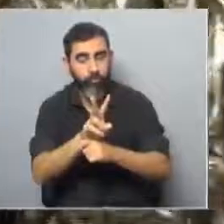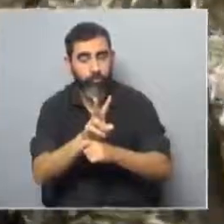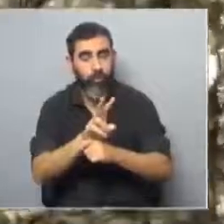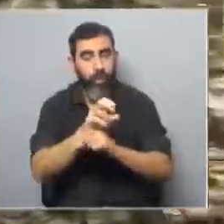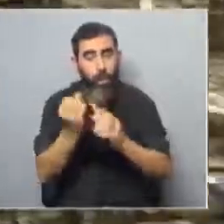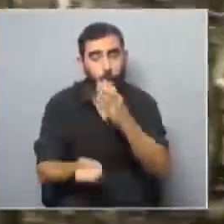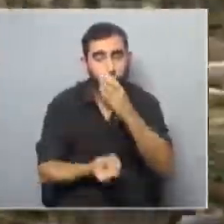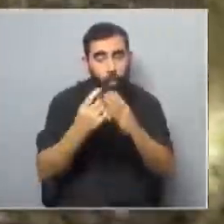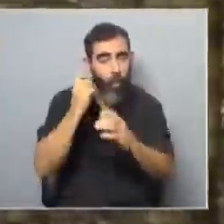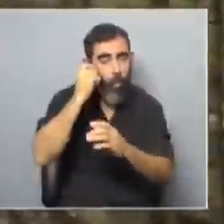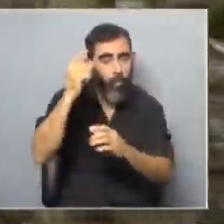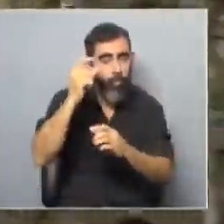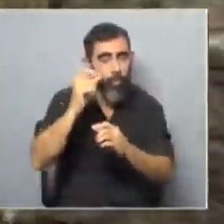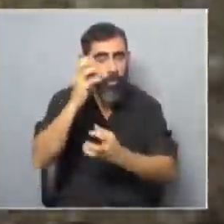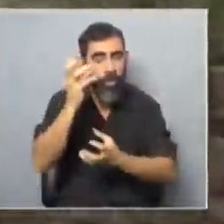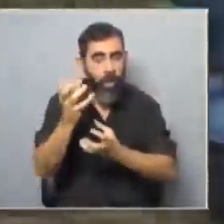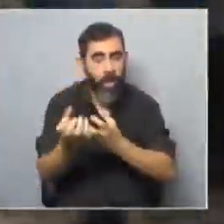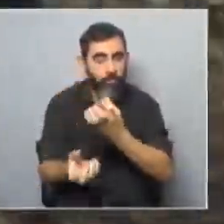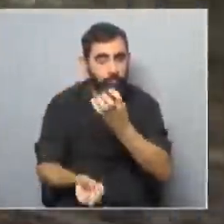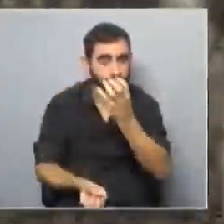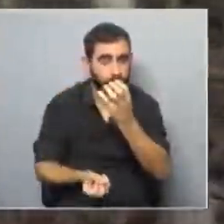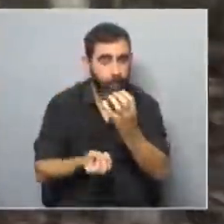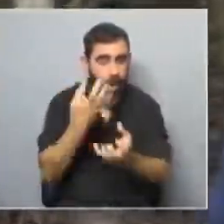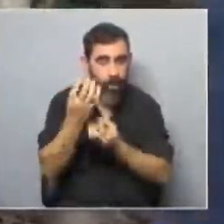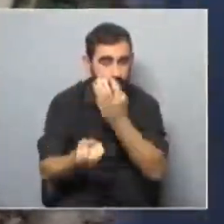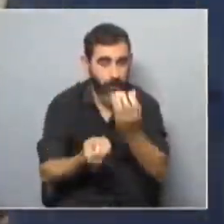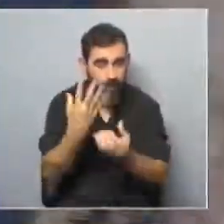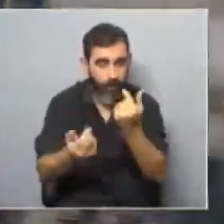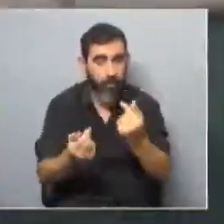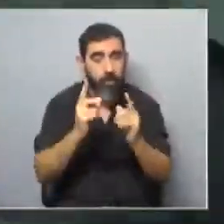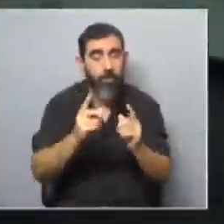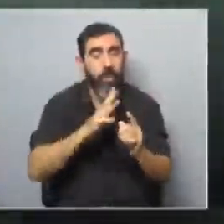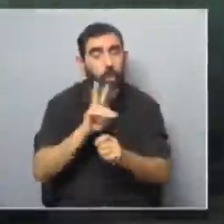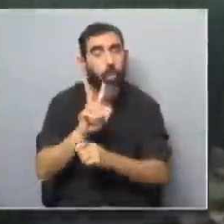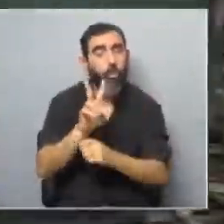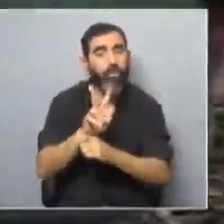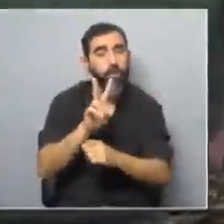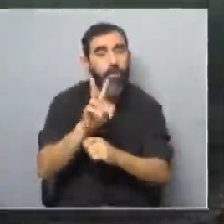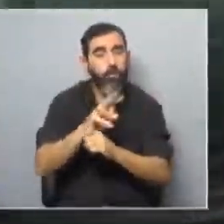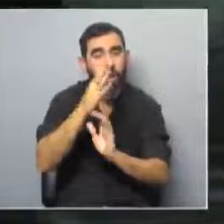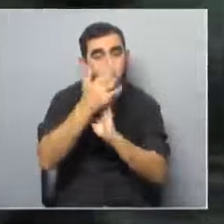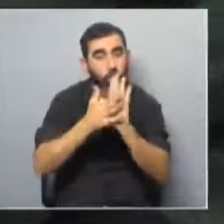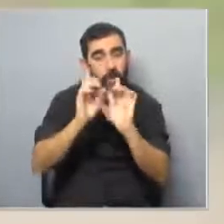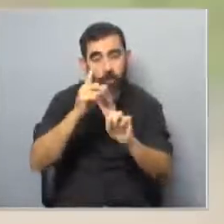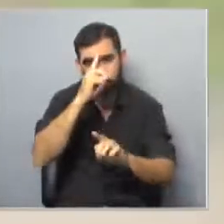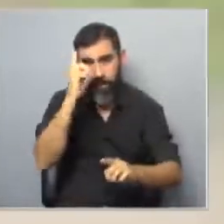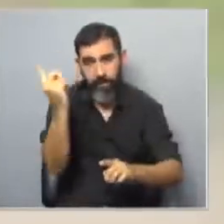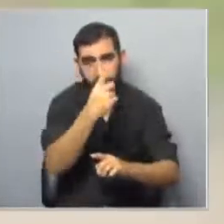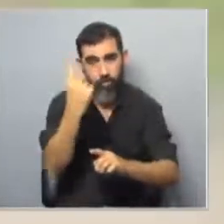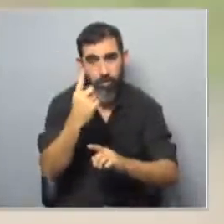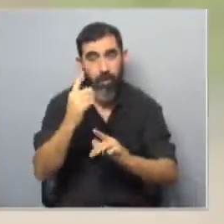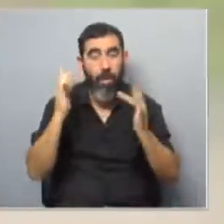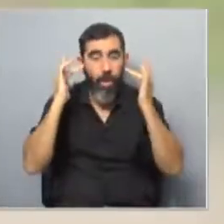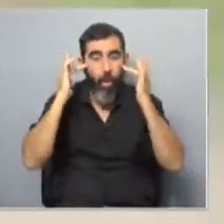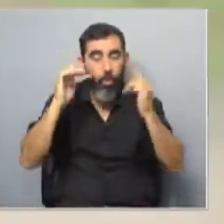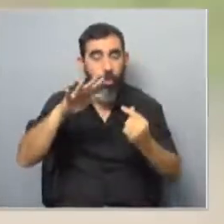generar nuevo conocimiento de nuestra fauna y actualizar los estados de conservación a nivel nacional e internacional. La educación